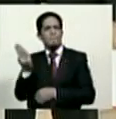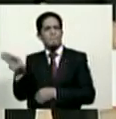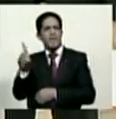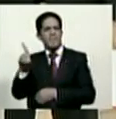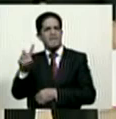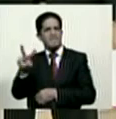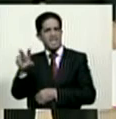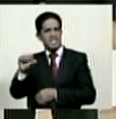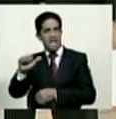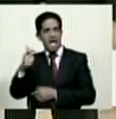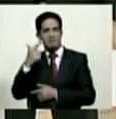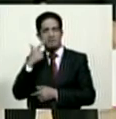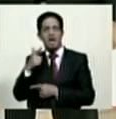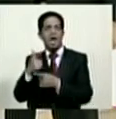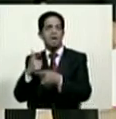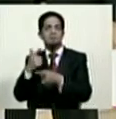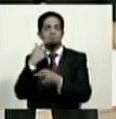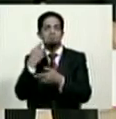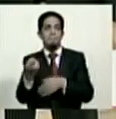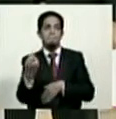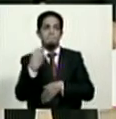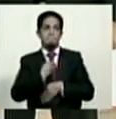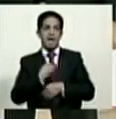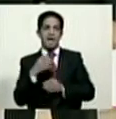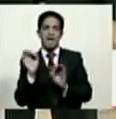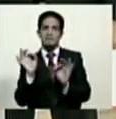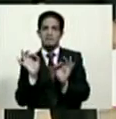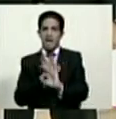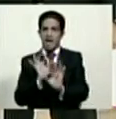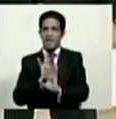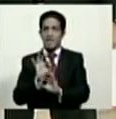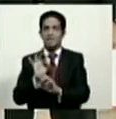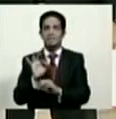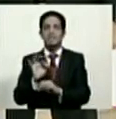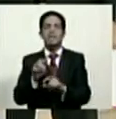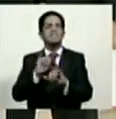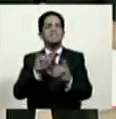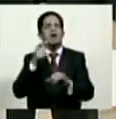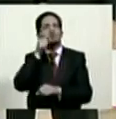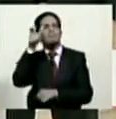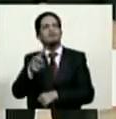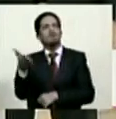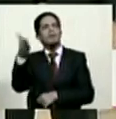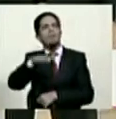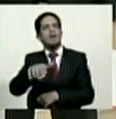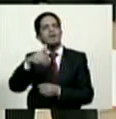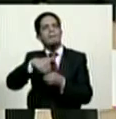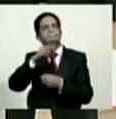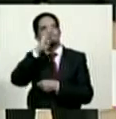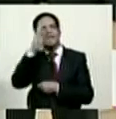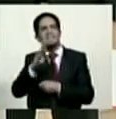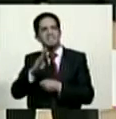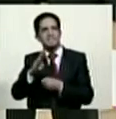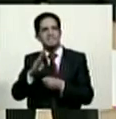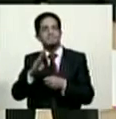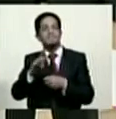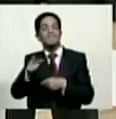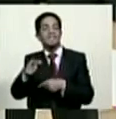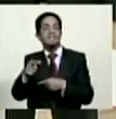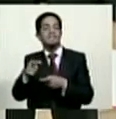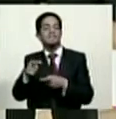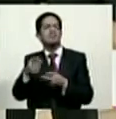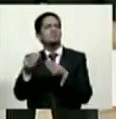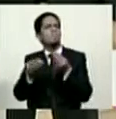siendo desalojados. Lamentablemente tenemos un fallecido en Brasil y tenemos casos graves de trasplantes de